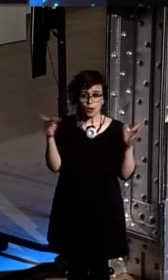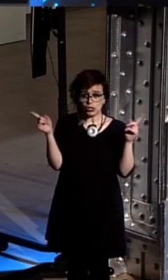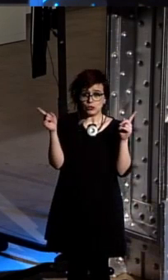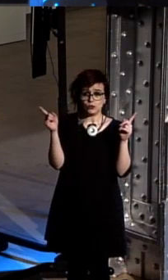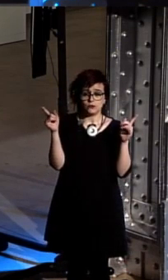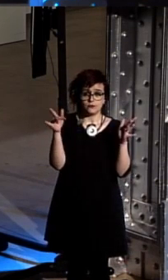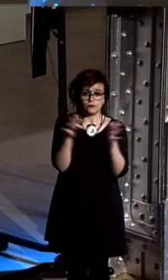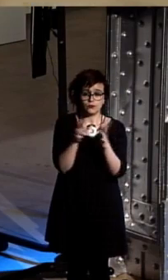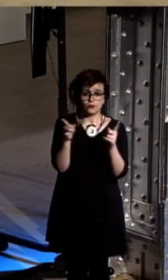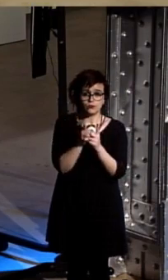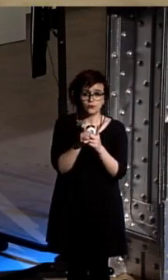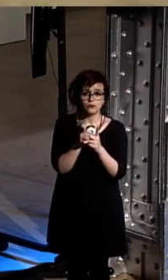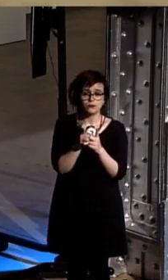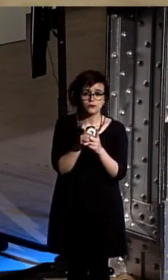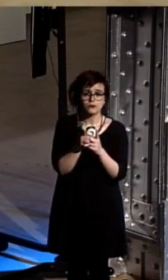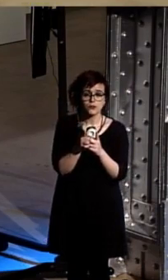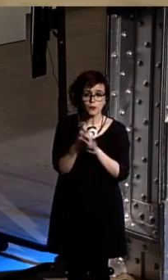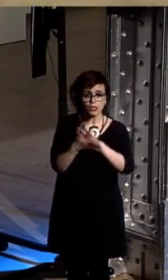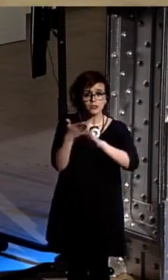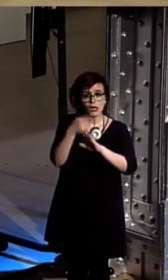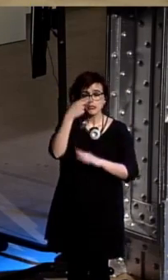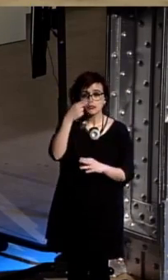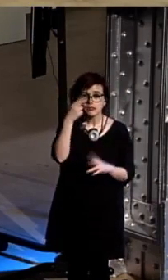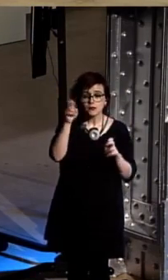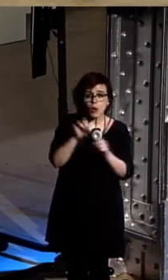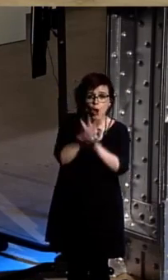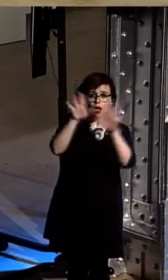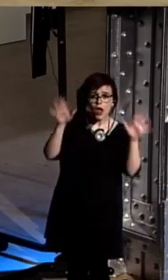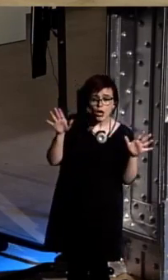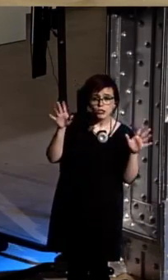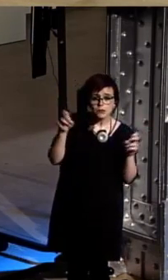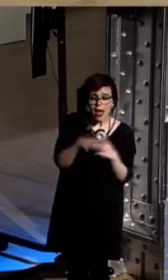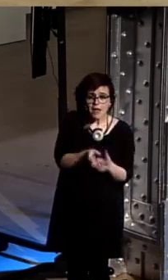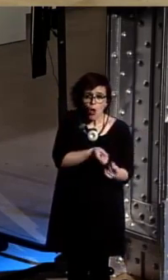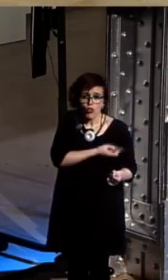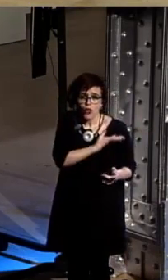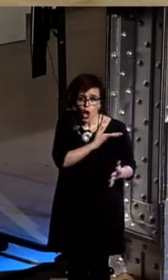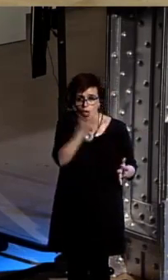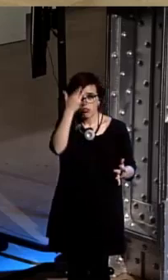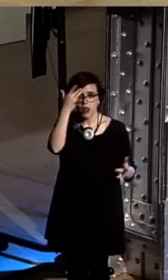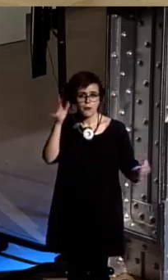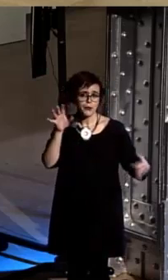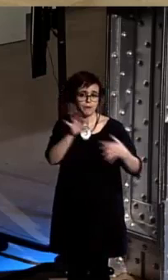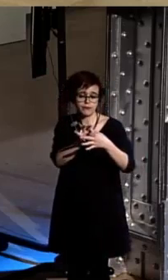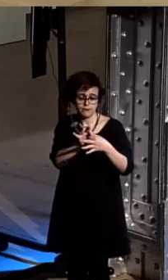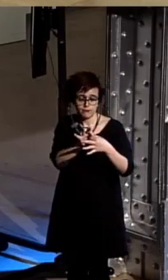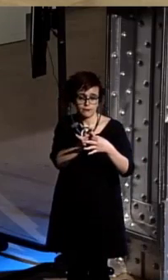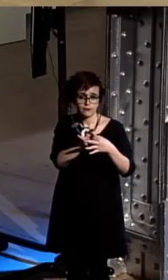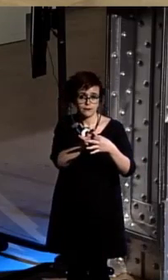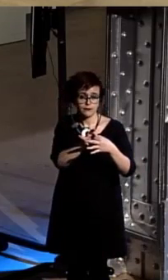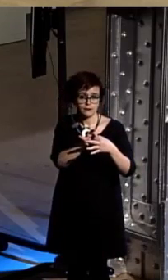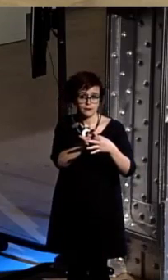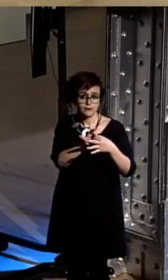partir de estas bastante interesantes charlas, tenemos claro que las emociones están muy relacionadas con el cerebro. Es